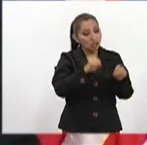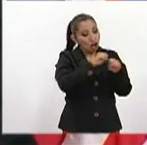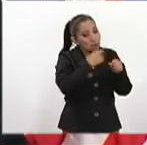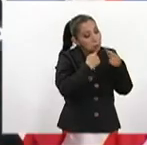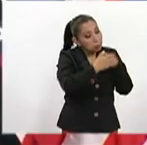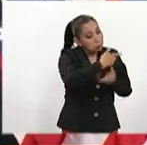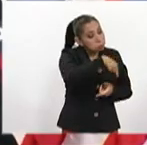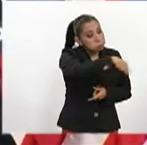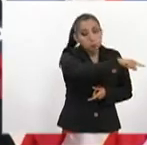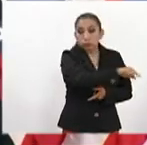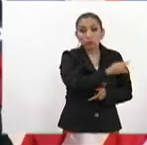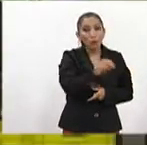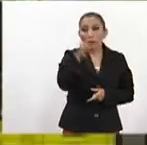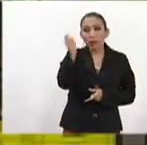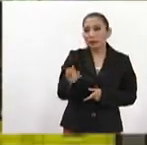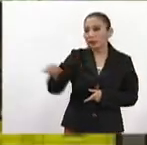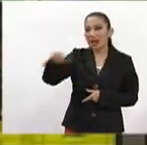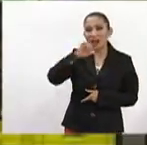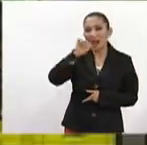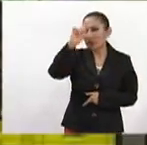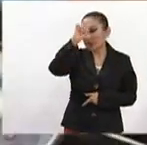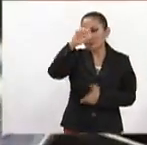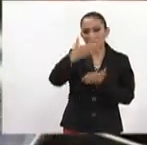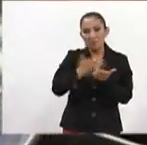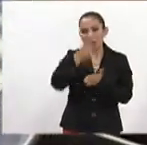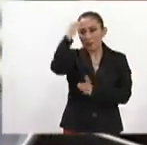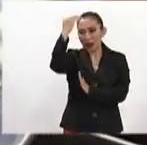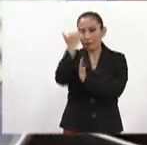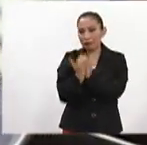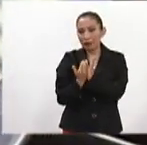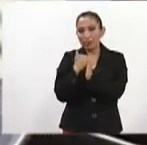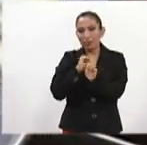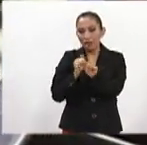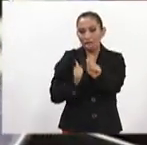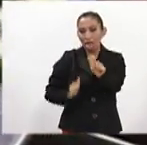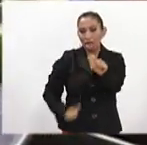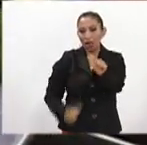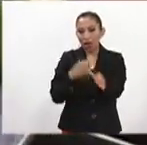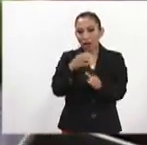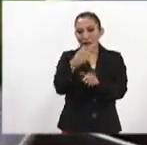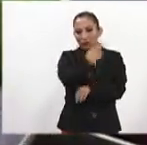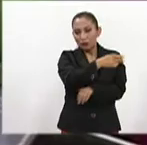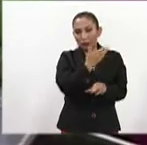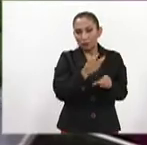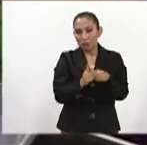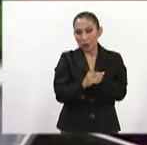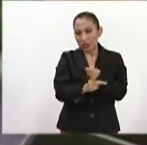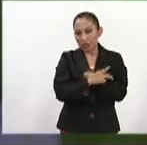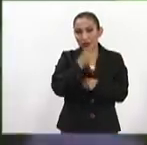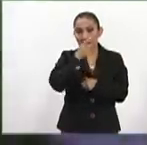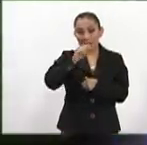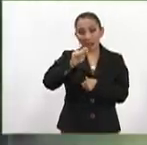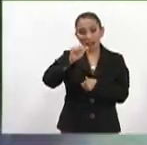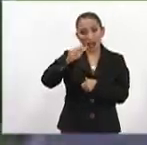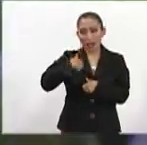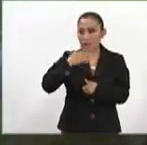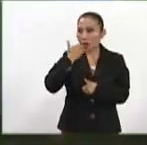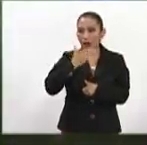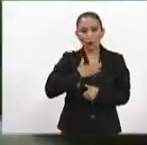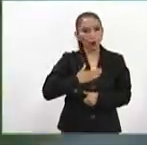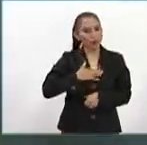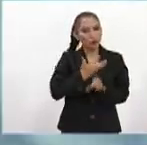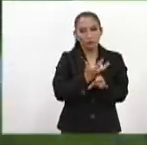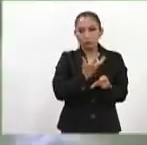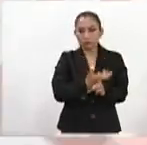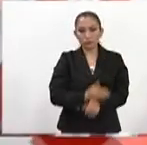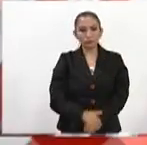en este acuerdo no han aceptado ninguna propuesta para reducir el déficit comercial de su país y reiteró que este tratado ha sido injusto para la